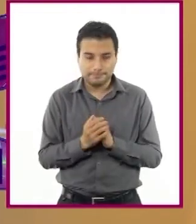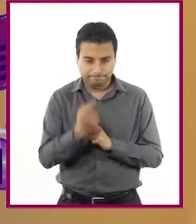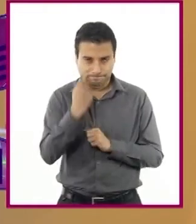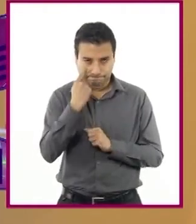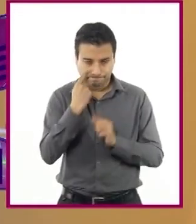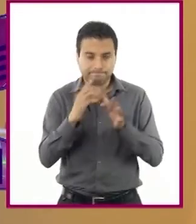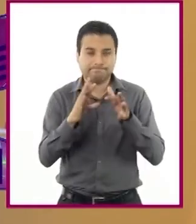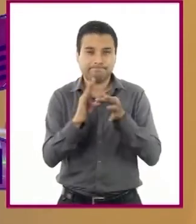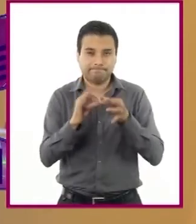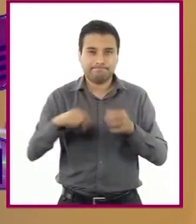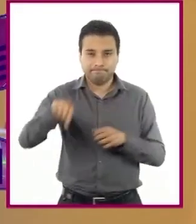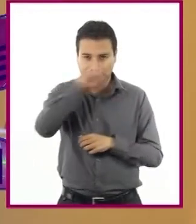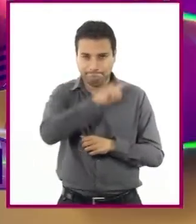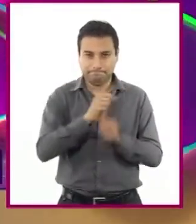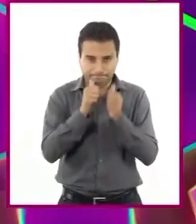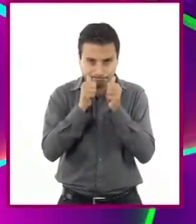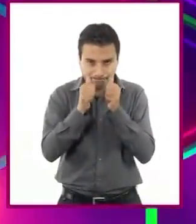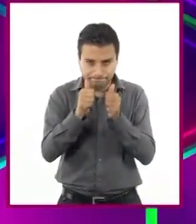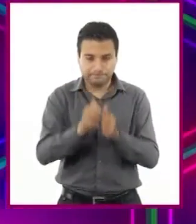respuesta, presten atención.